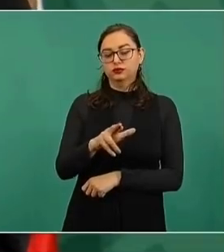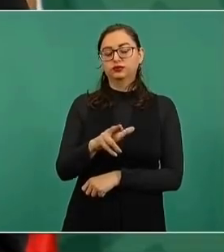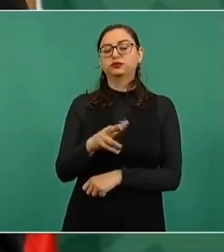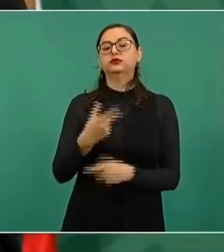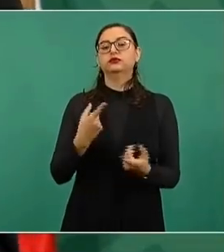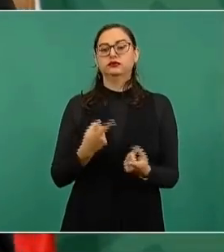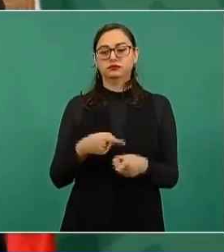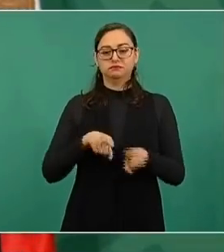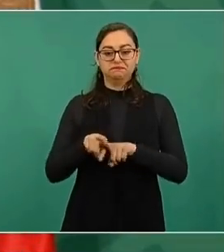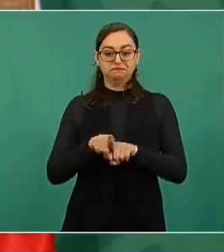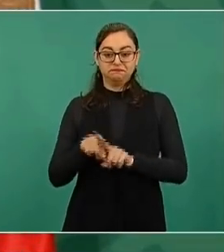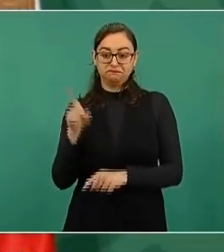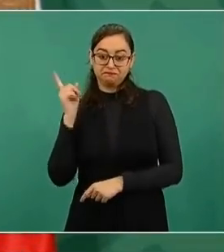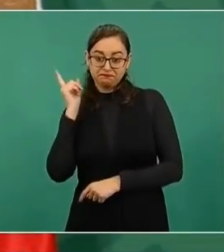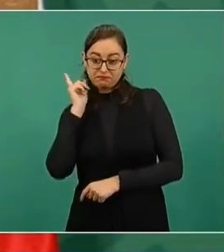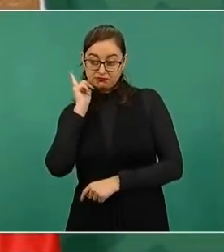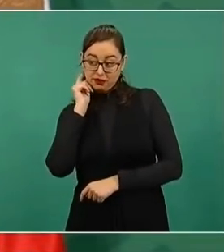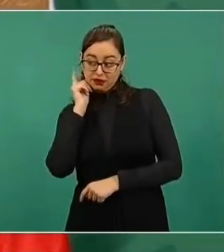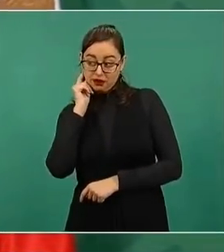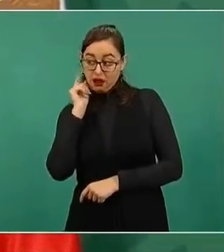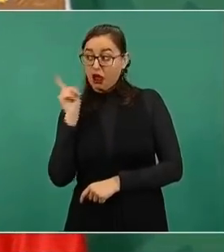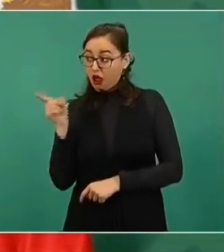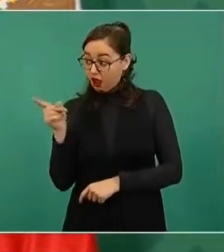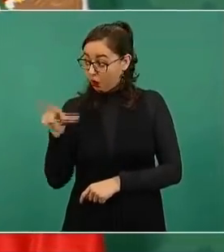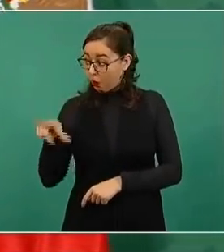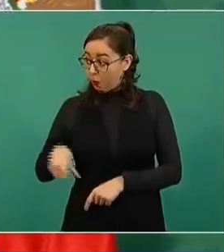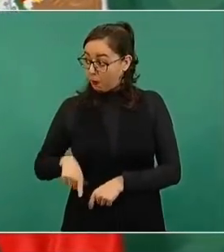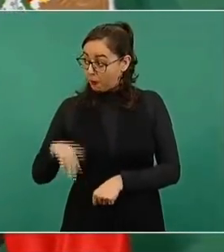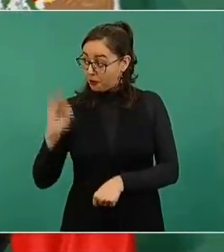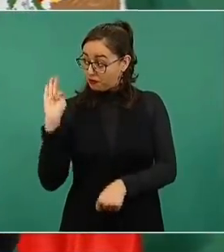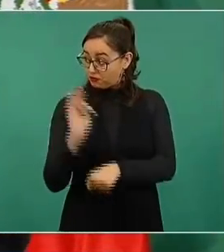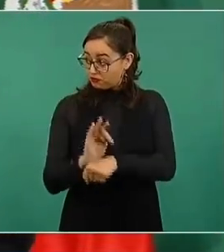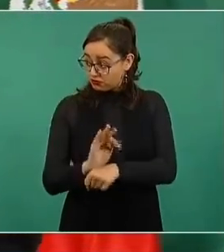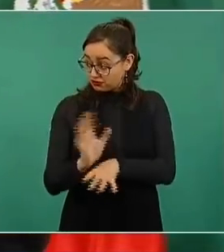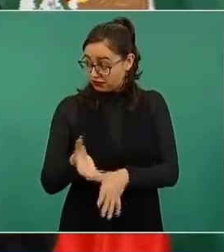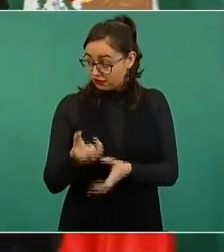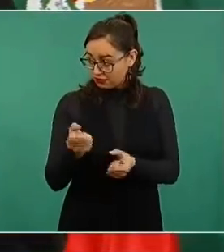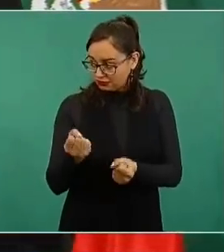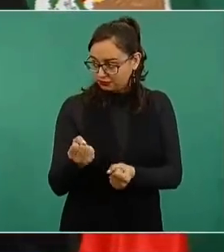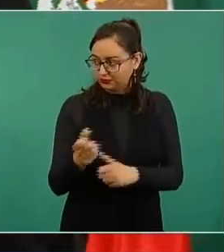con información privilegiada, empieza a comprar acciones